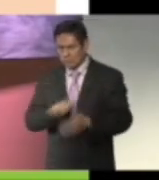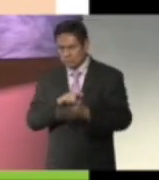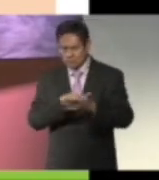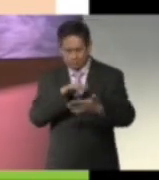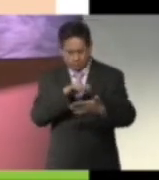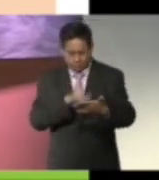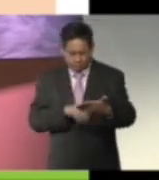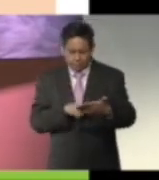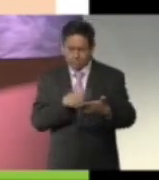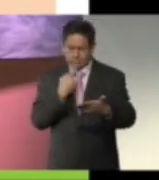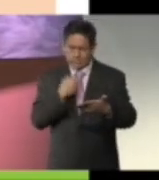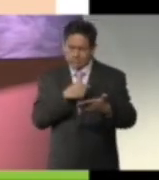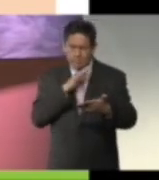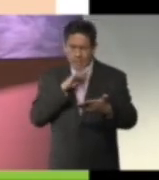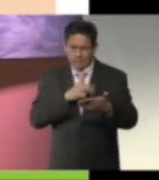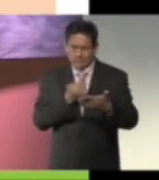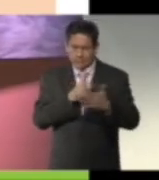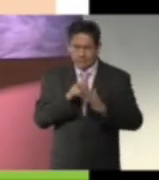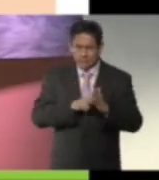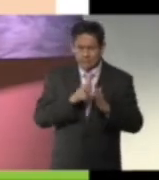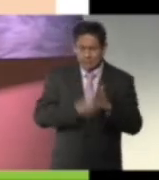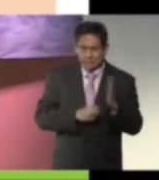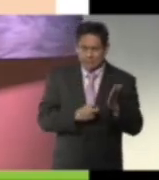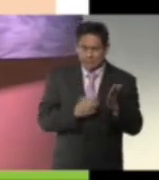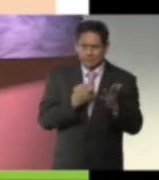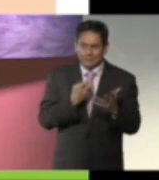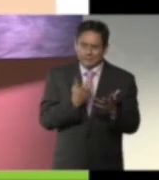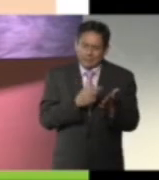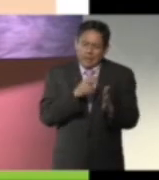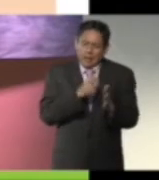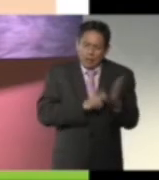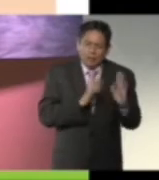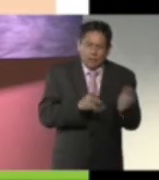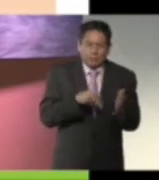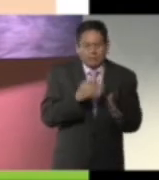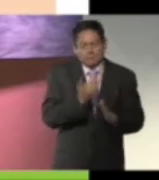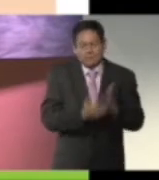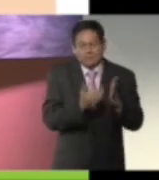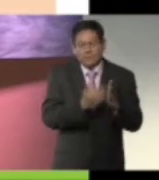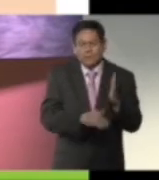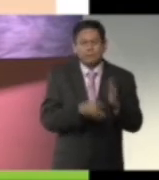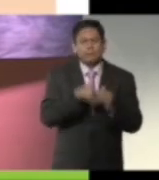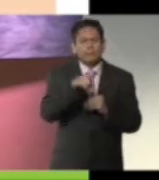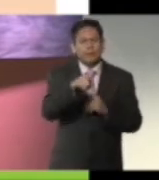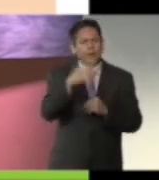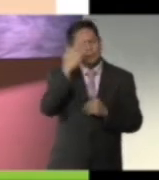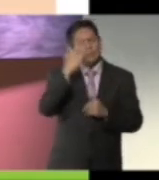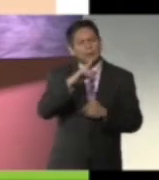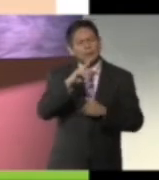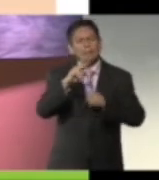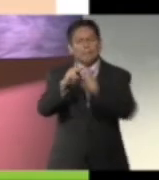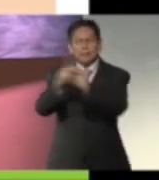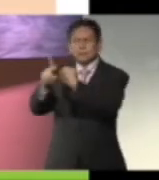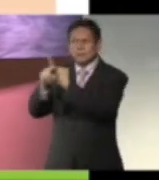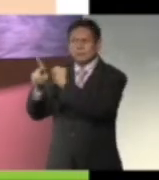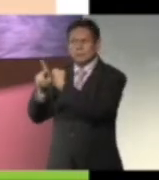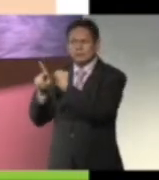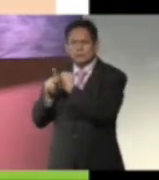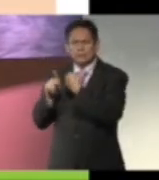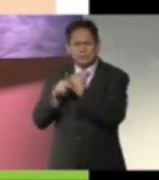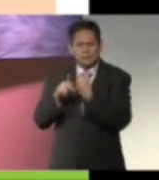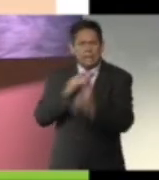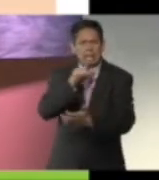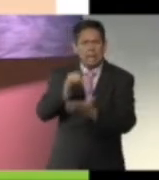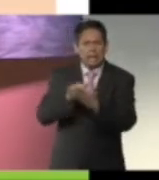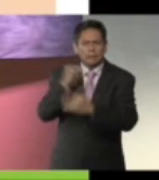prácticamente todas las convenciones internacionales de derechos humanos, con excepción de un solo convenio de los derechos fundamentales del trabajo, también los